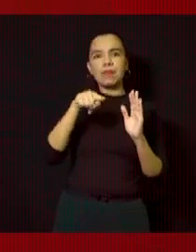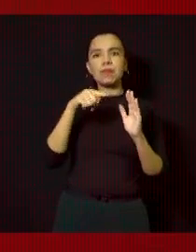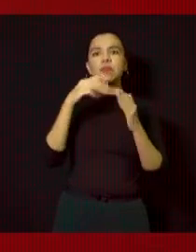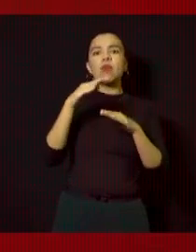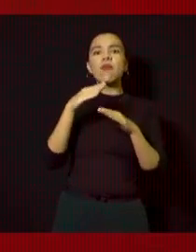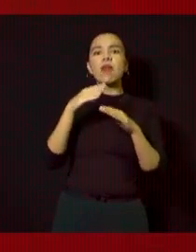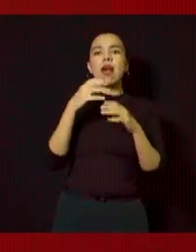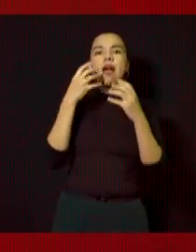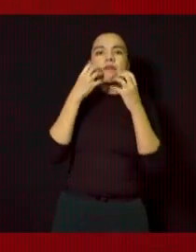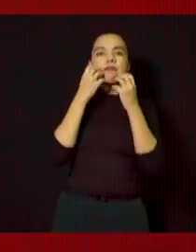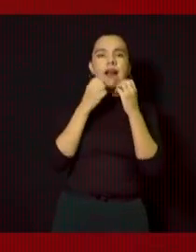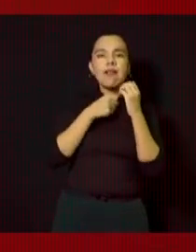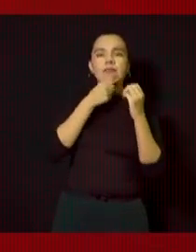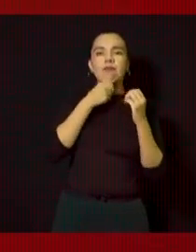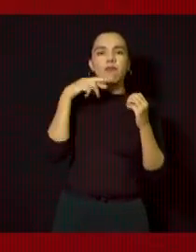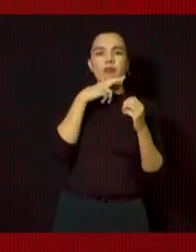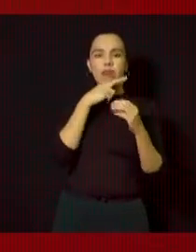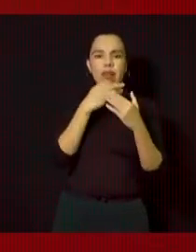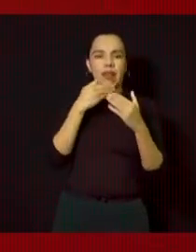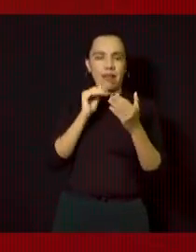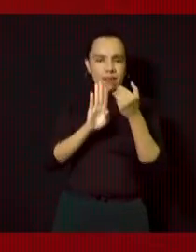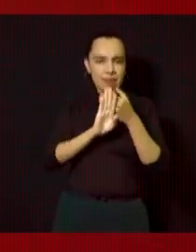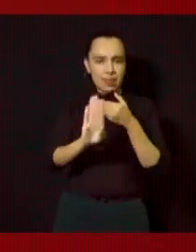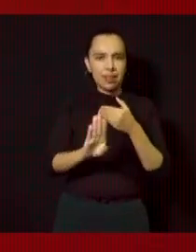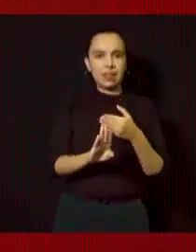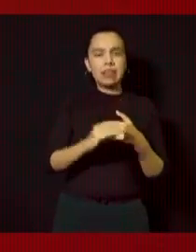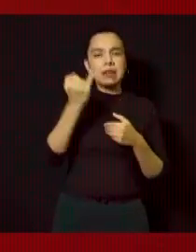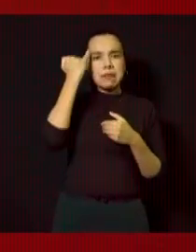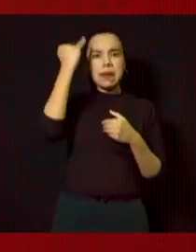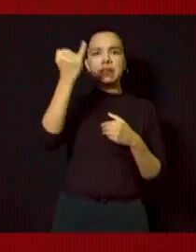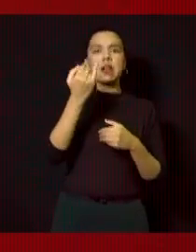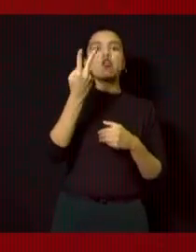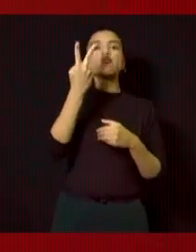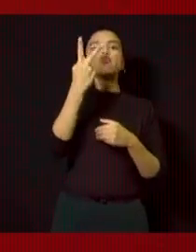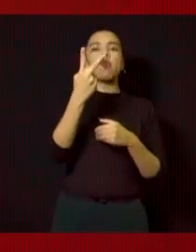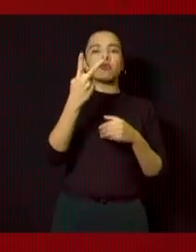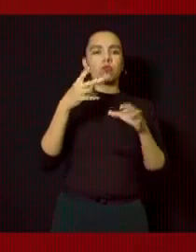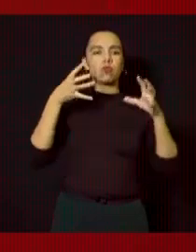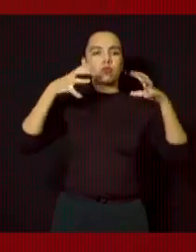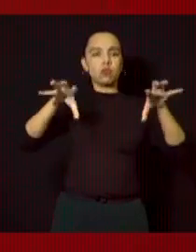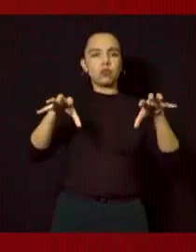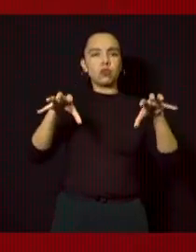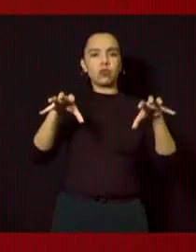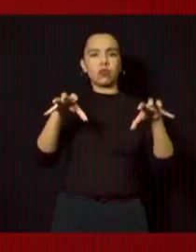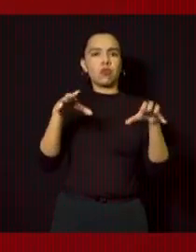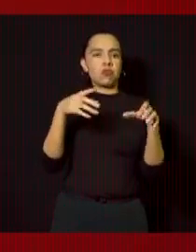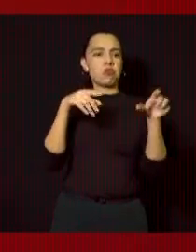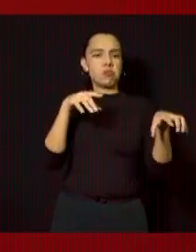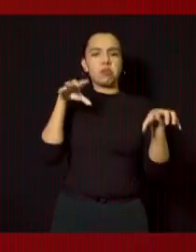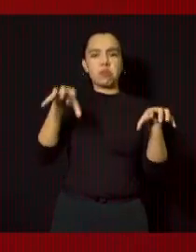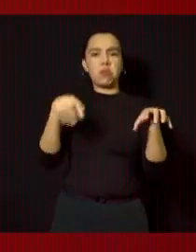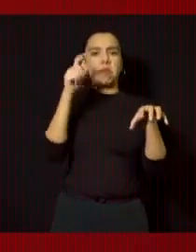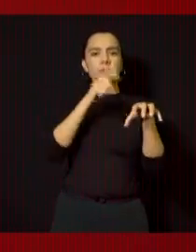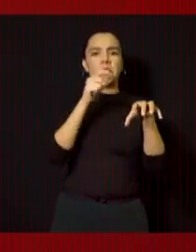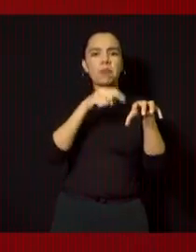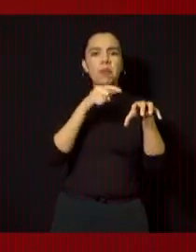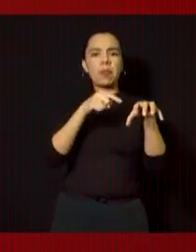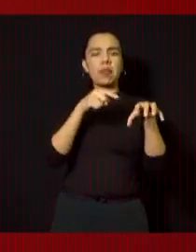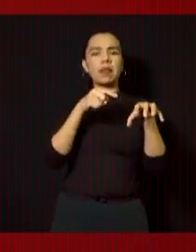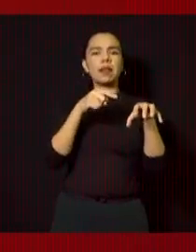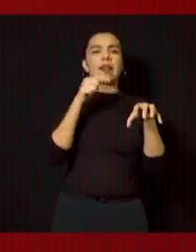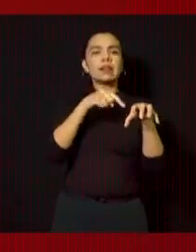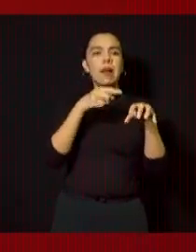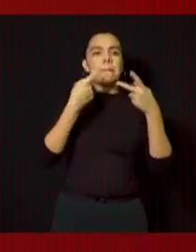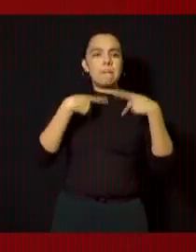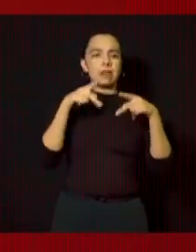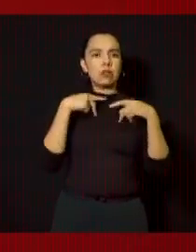envejecimiento. No solamente eso, imagínate, tenemos dos mercados por atender que están así, abiertos. Uno de ellos es la gente que ya